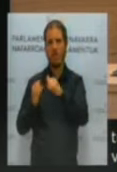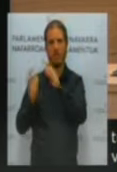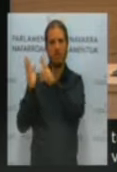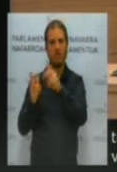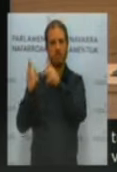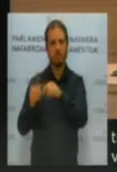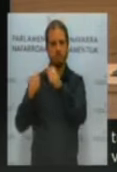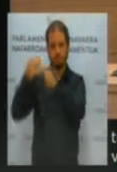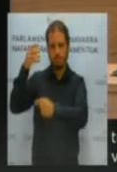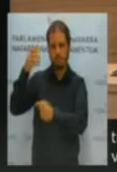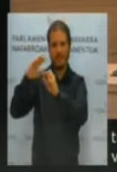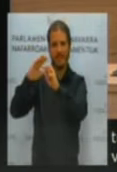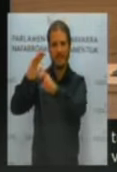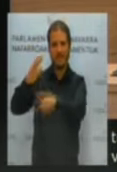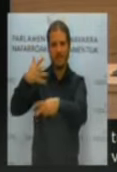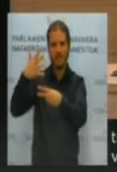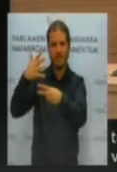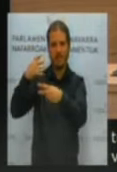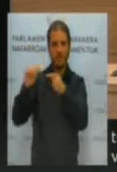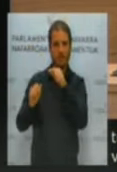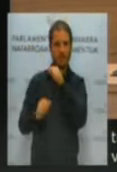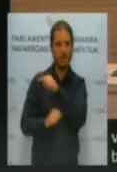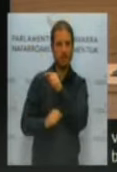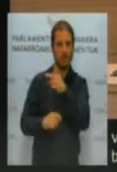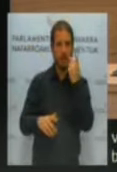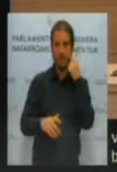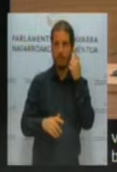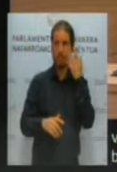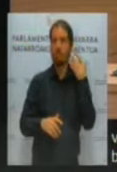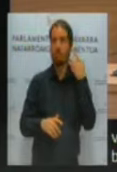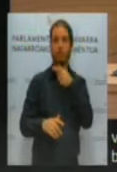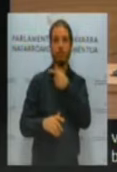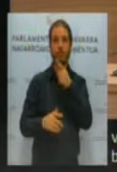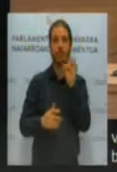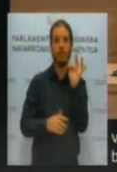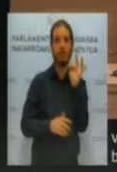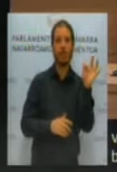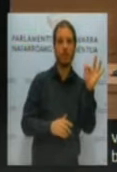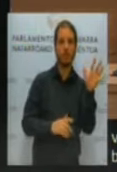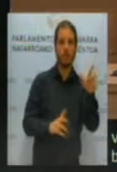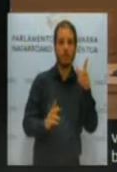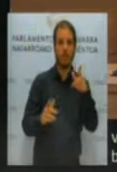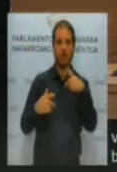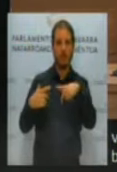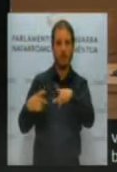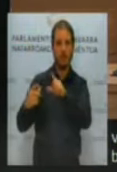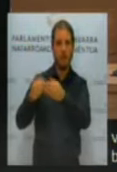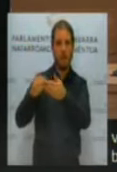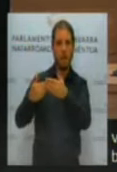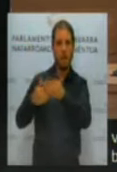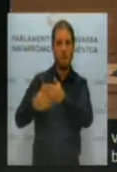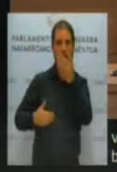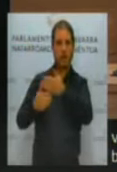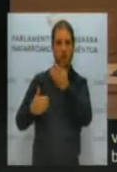ustedes desprestigian, cuando les daban los datos positivos, eran los que aclamaban en portada en su medio de comunicación de referencia. Muchas gracias.